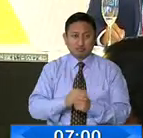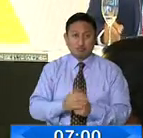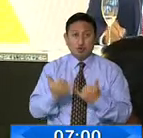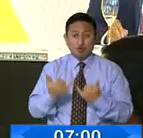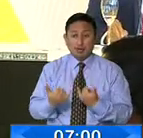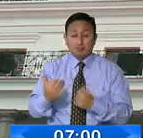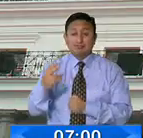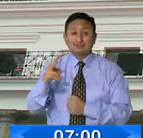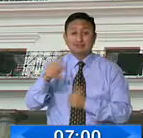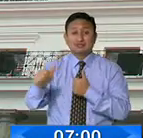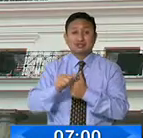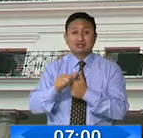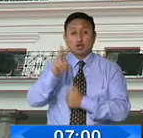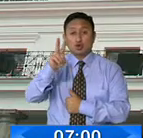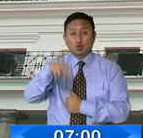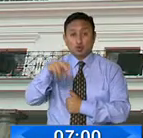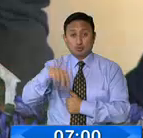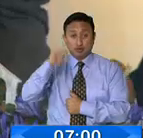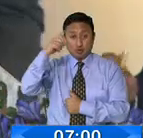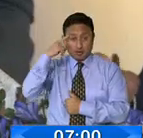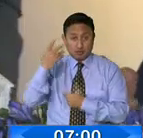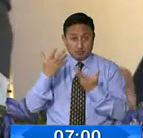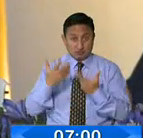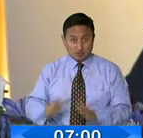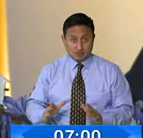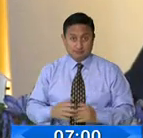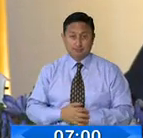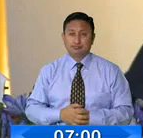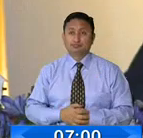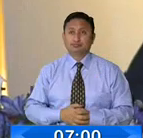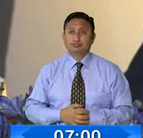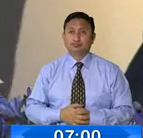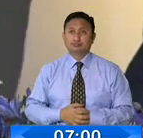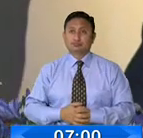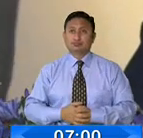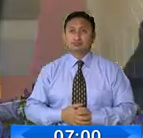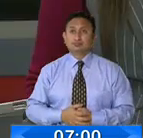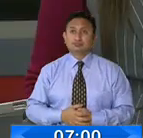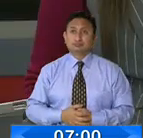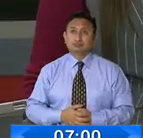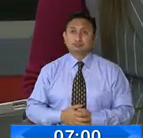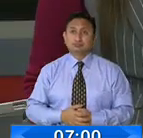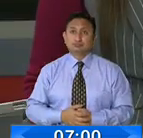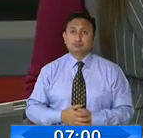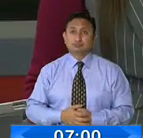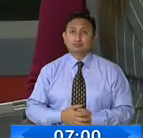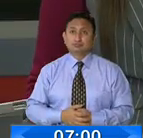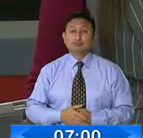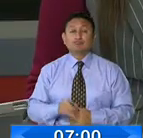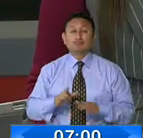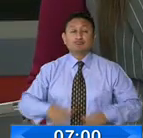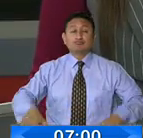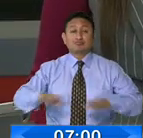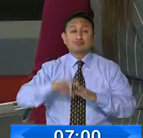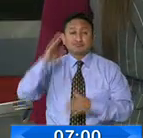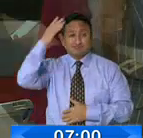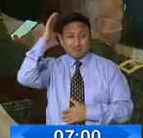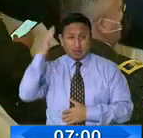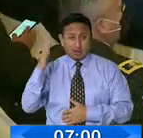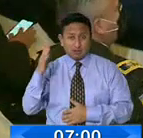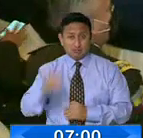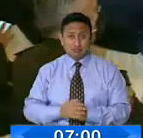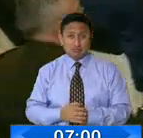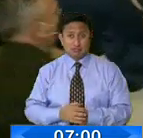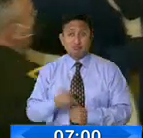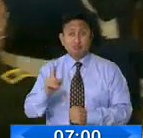de 2 meses de que finalice el gobierno, informó Marilyn Jaramillo. Y en el Salón Amarillo de la Presidencia de la